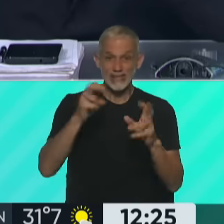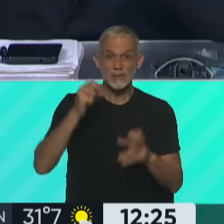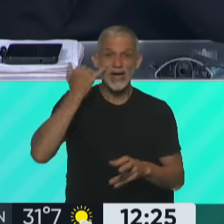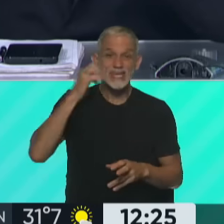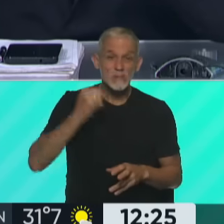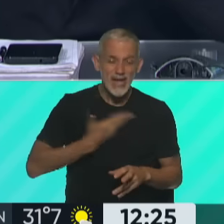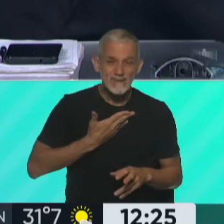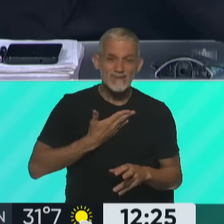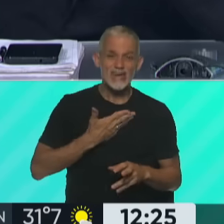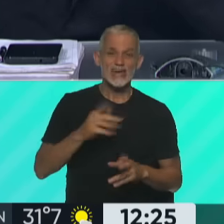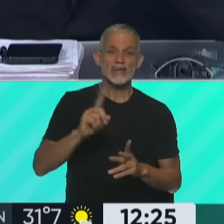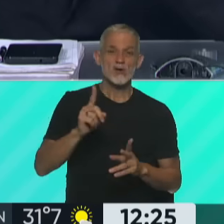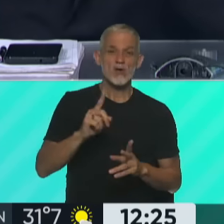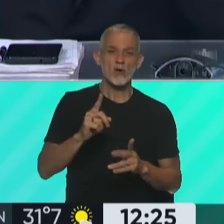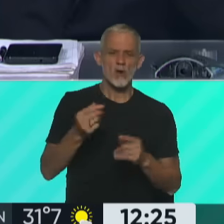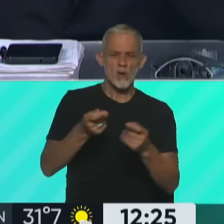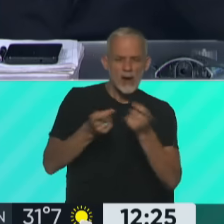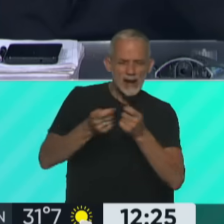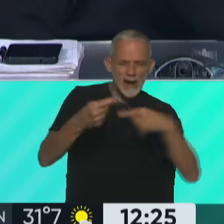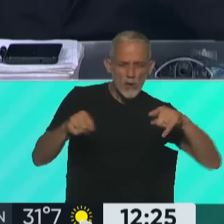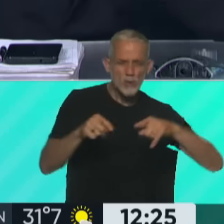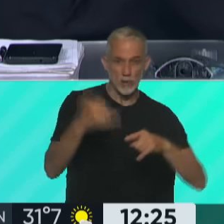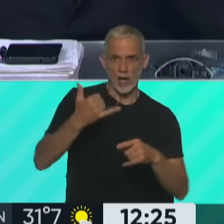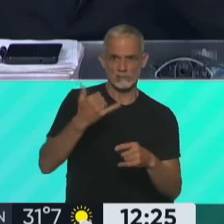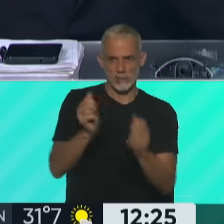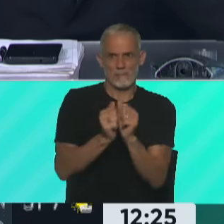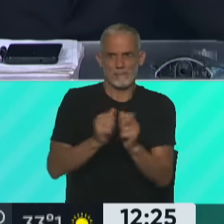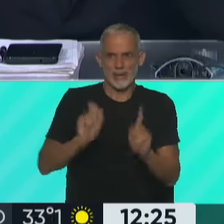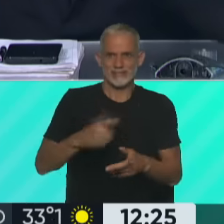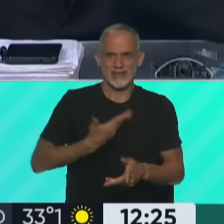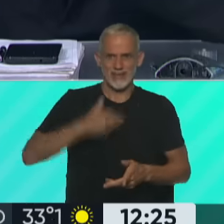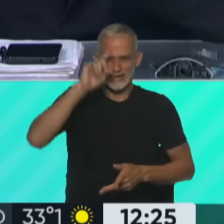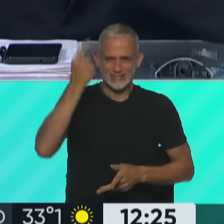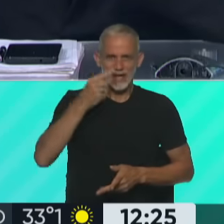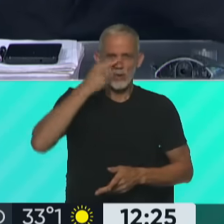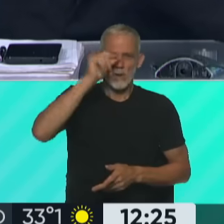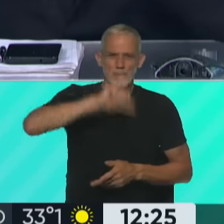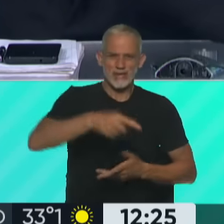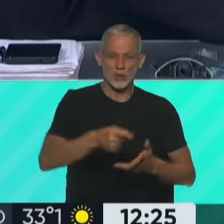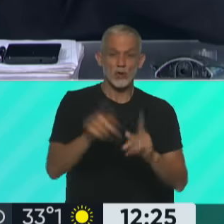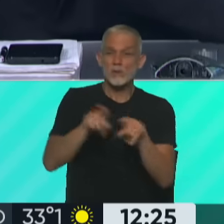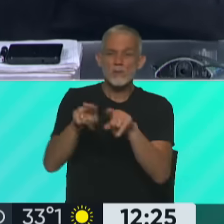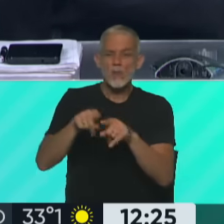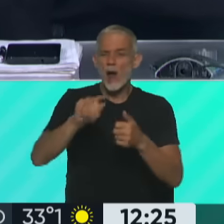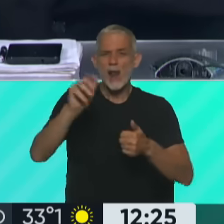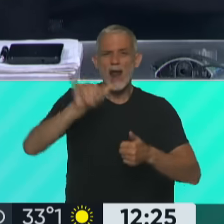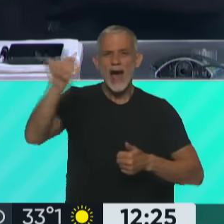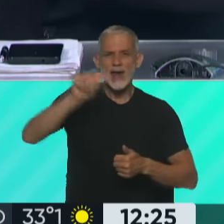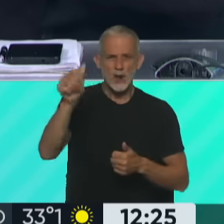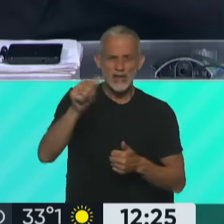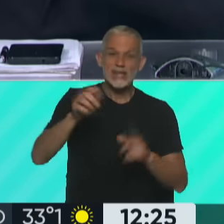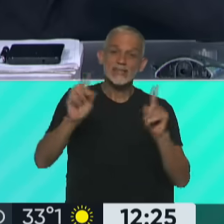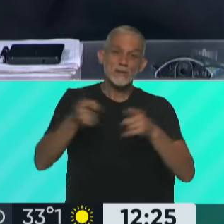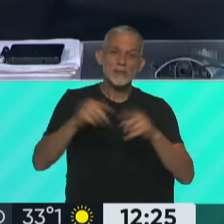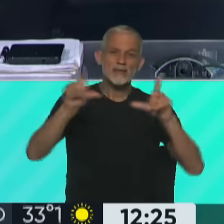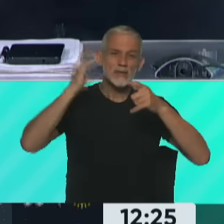como un recurso estratégico, tener una empresa estatal de petróleo, lo mismo con respecto a aerolíneas y lo mismo está planteando para los medios